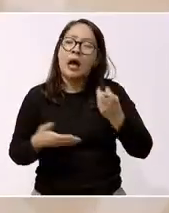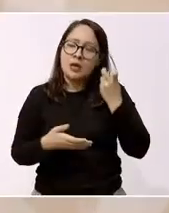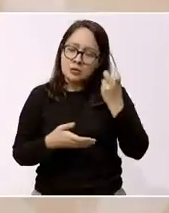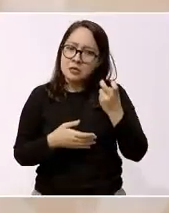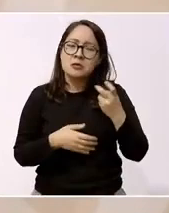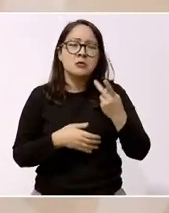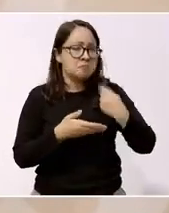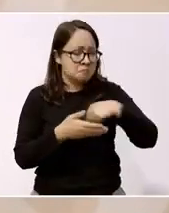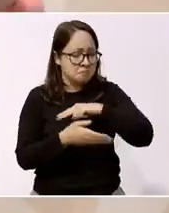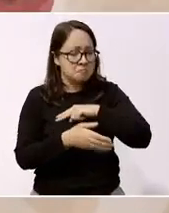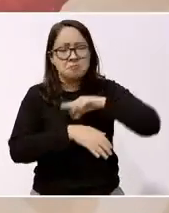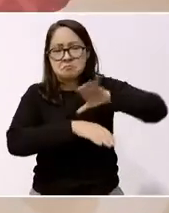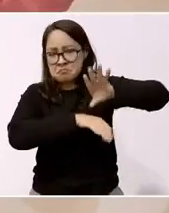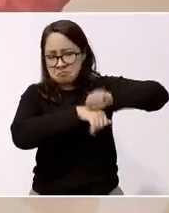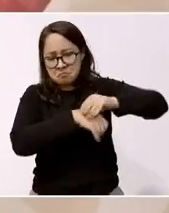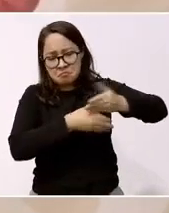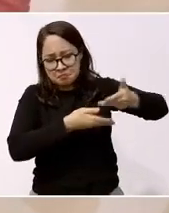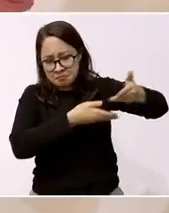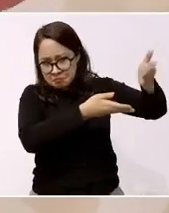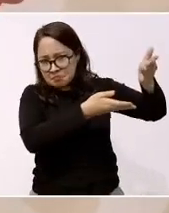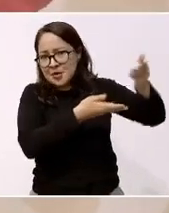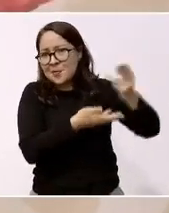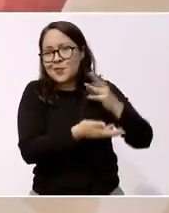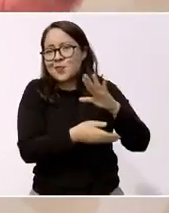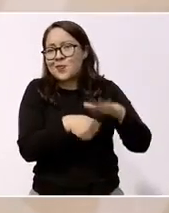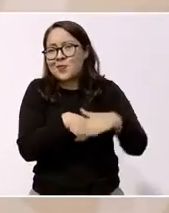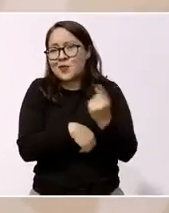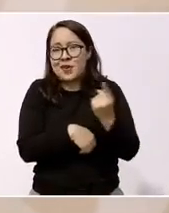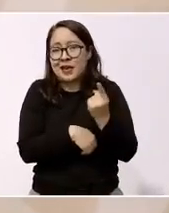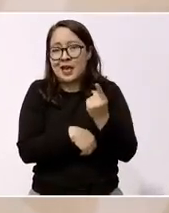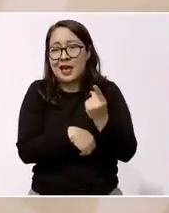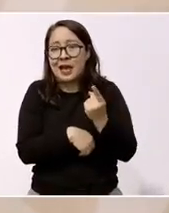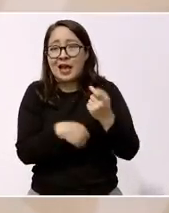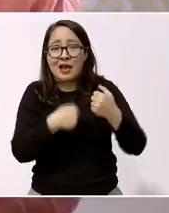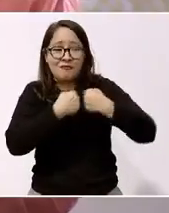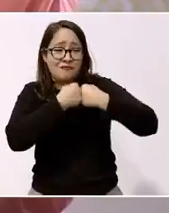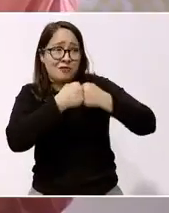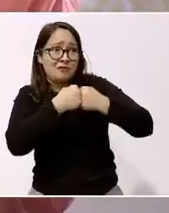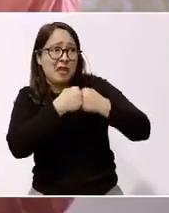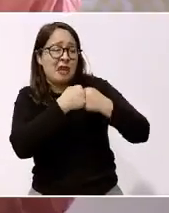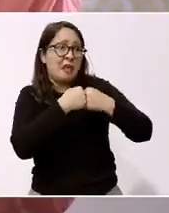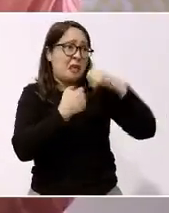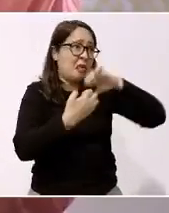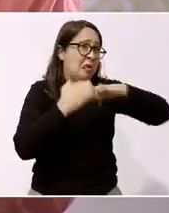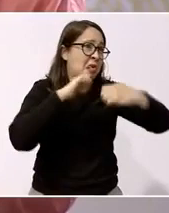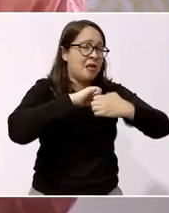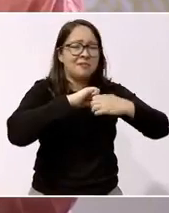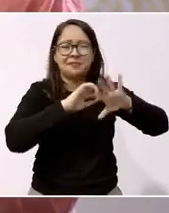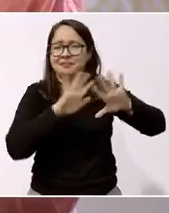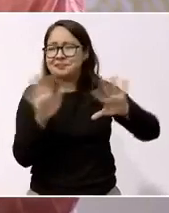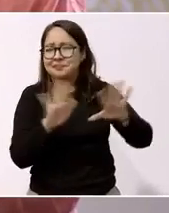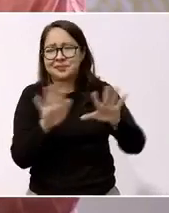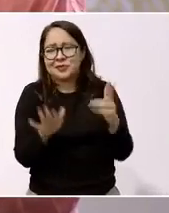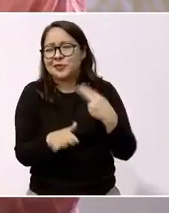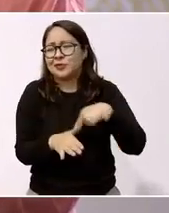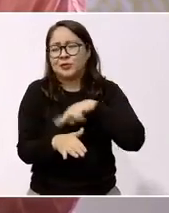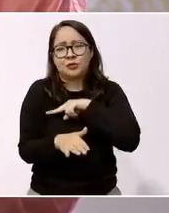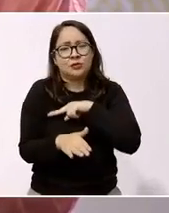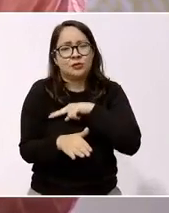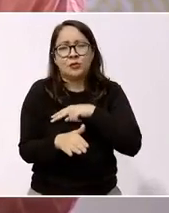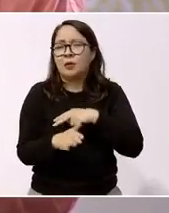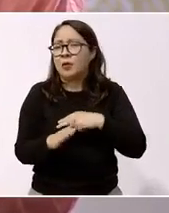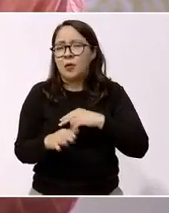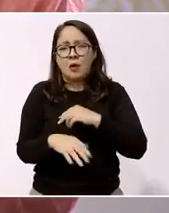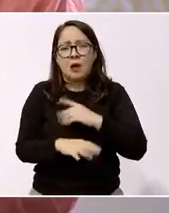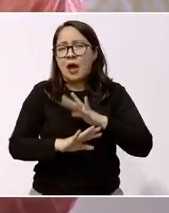seguir permitiendo porque nosotros no queremos que haya fronteras. Nosotros somos partidarios de un